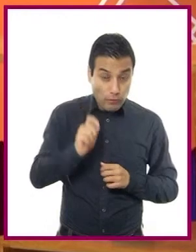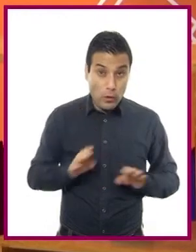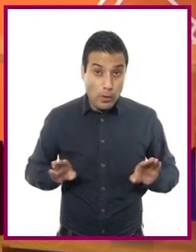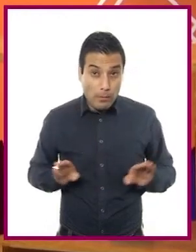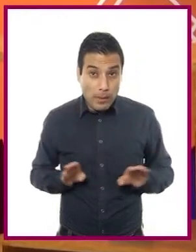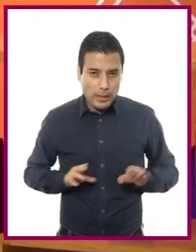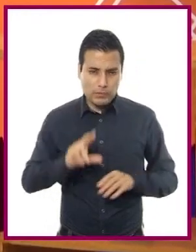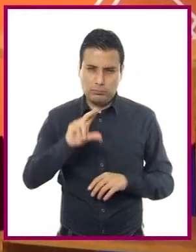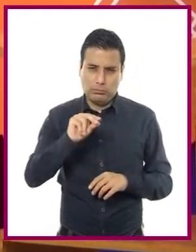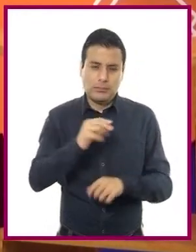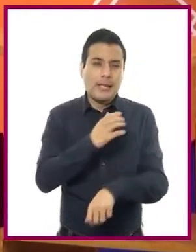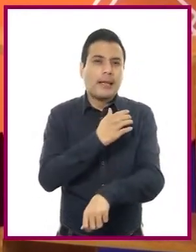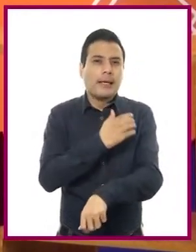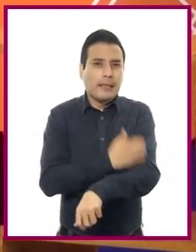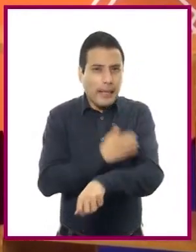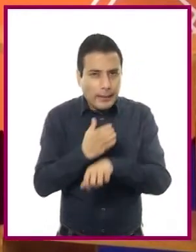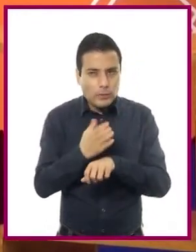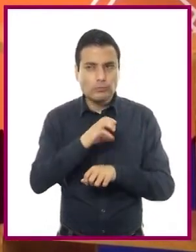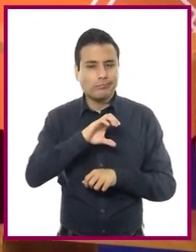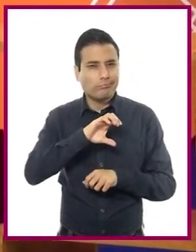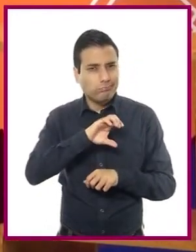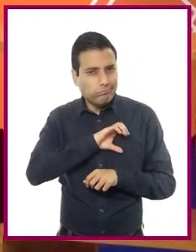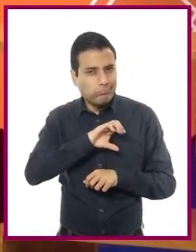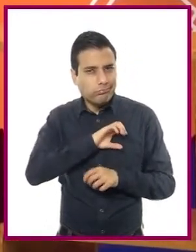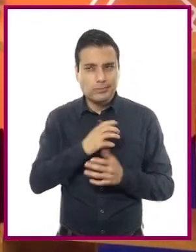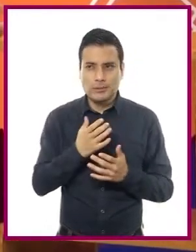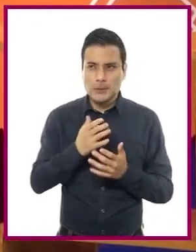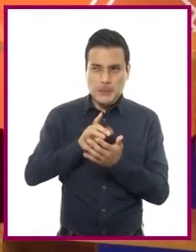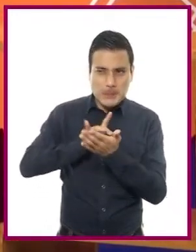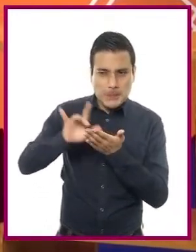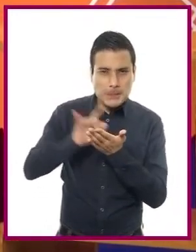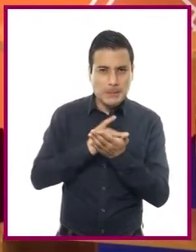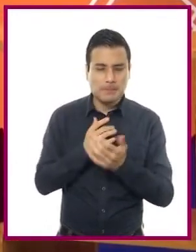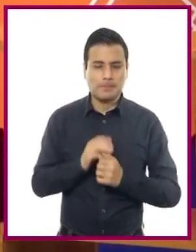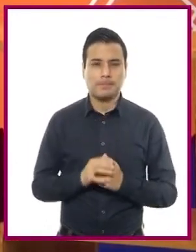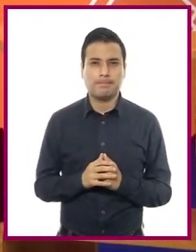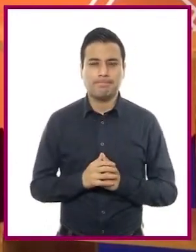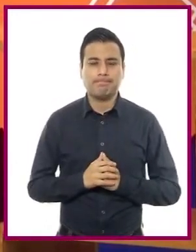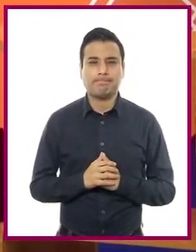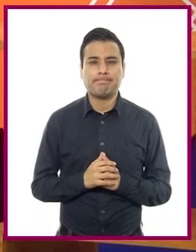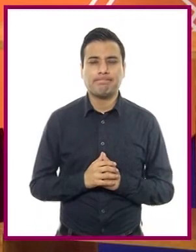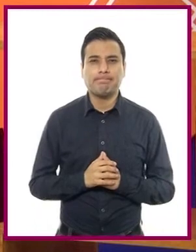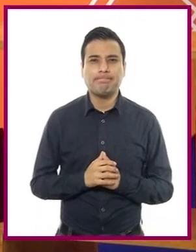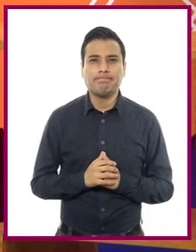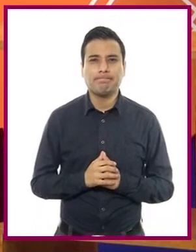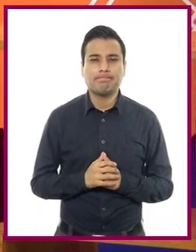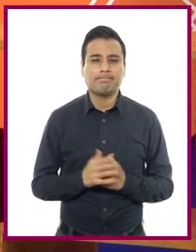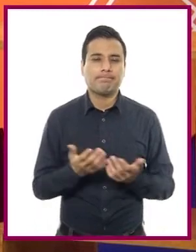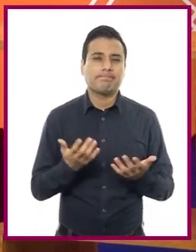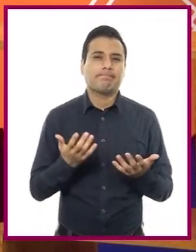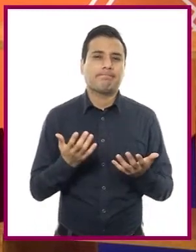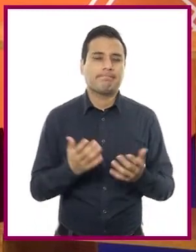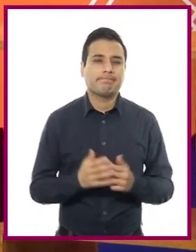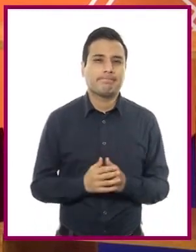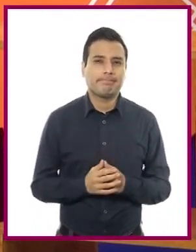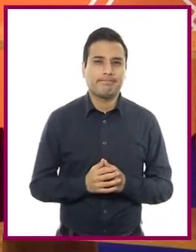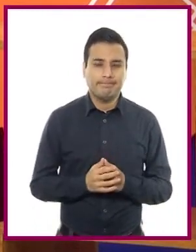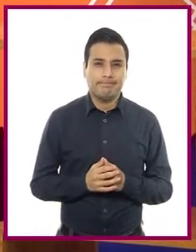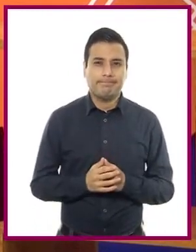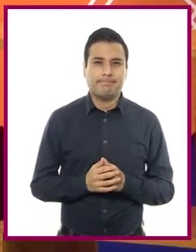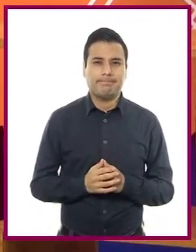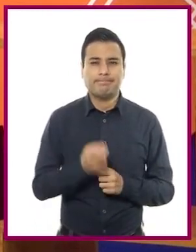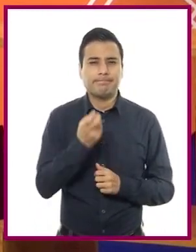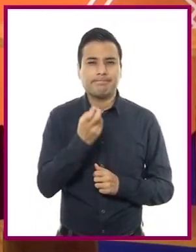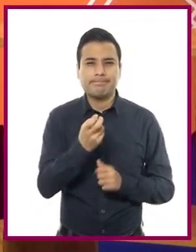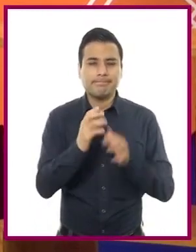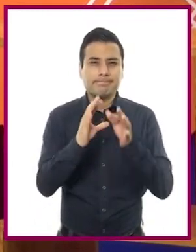del compañerismo que comparten quienes creen en una misma causa. Se puede decir que ese autor